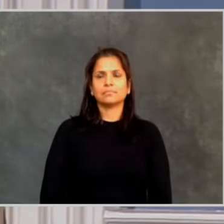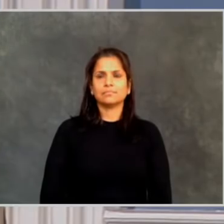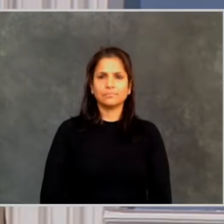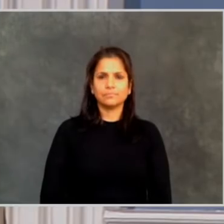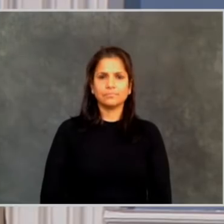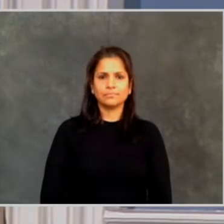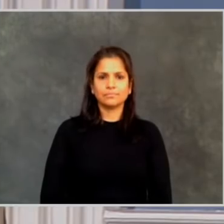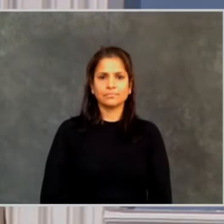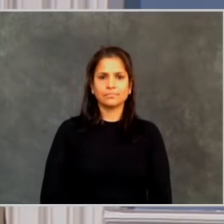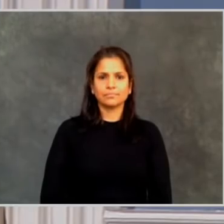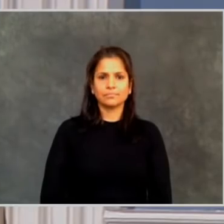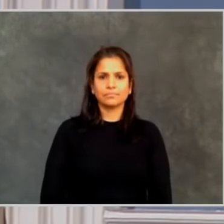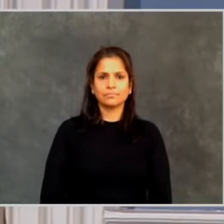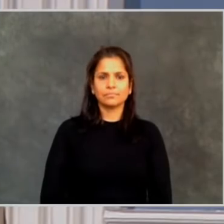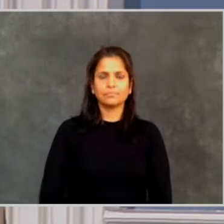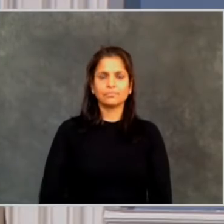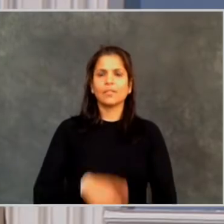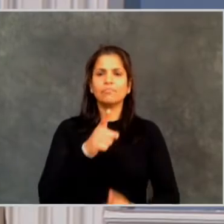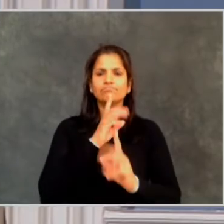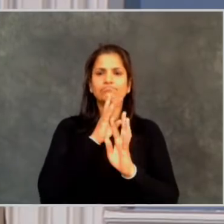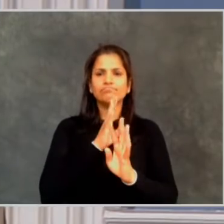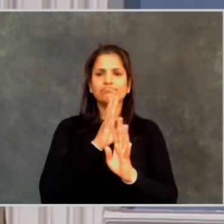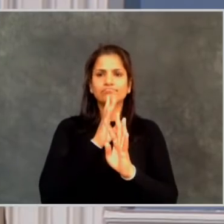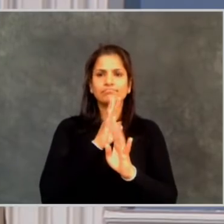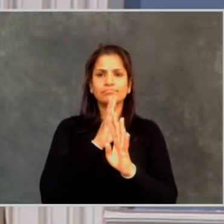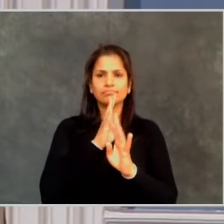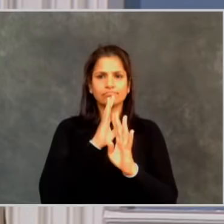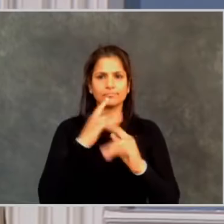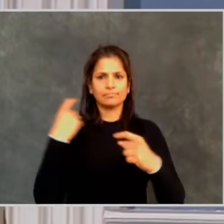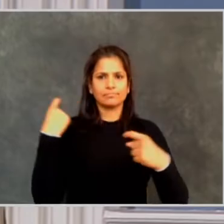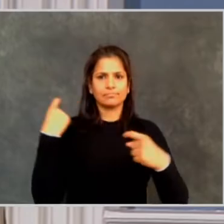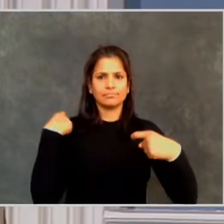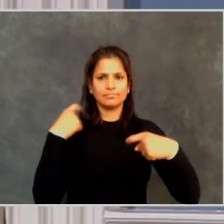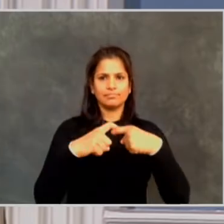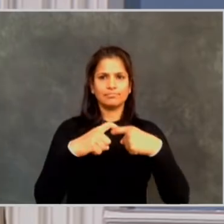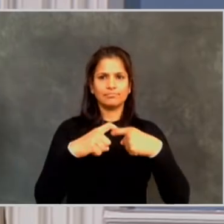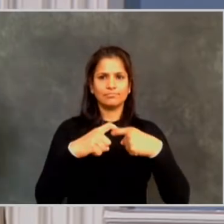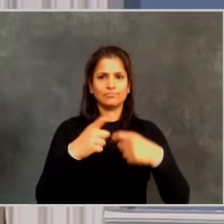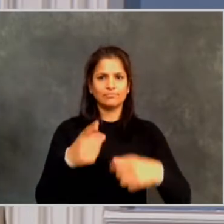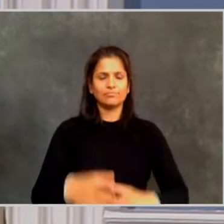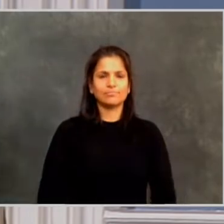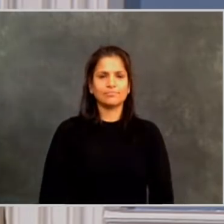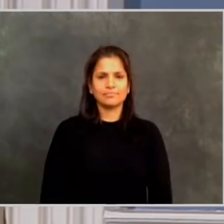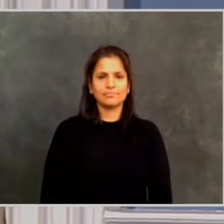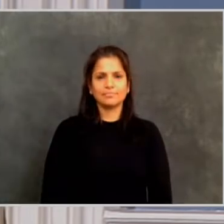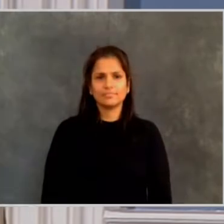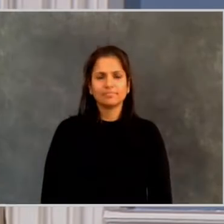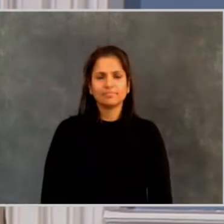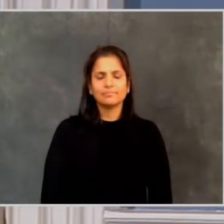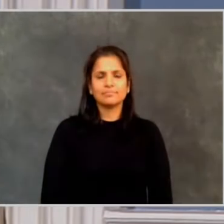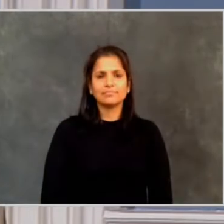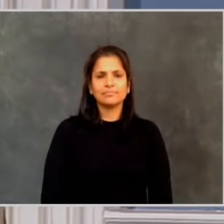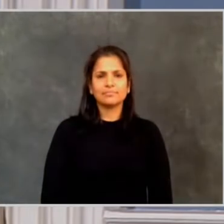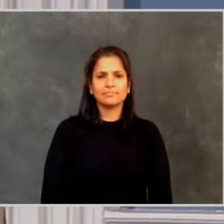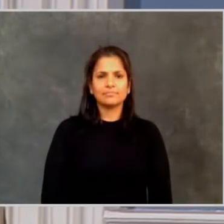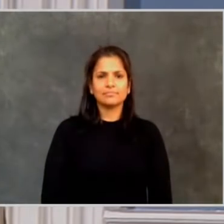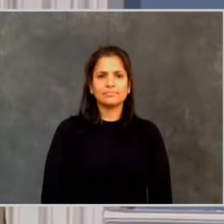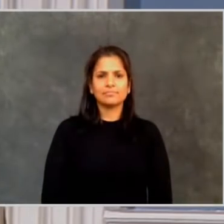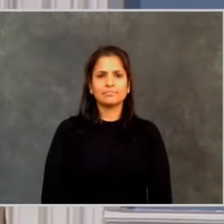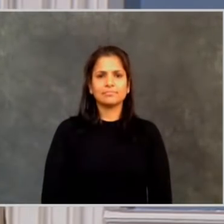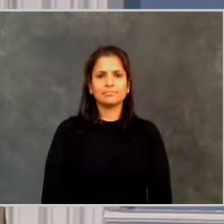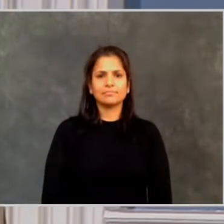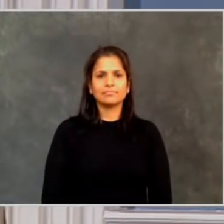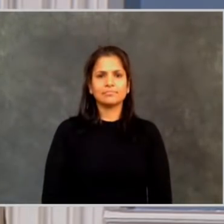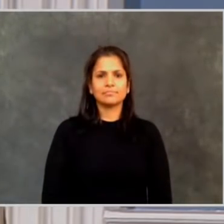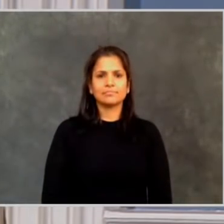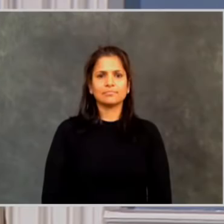otras partes de la ciudad para asegurar que los servicios y la atención médica le llegue a personas